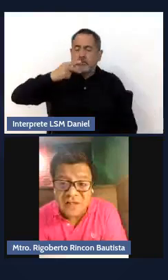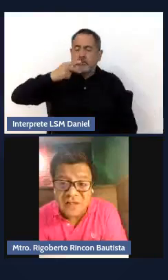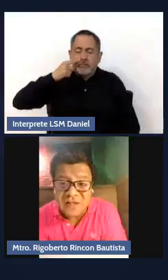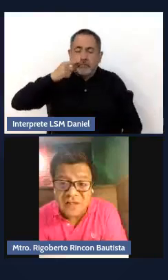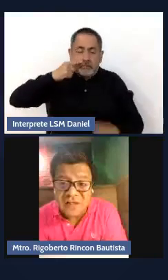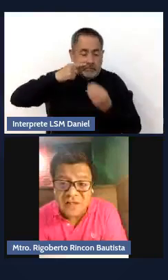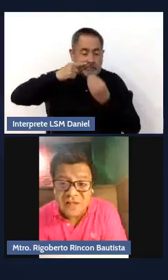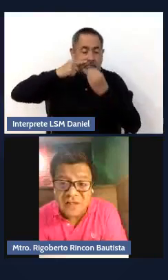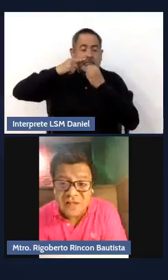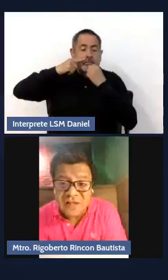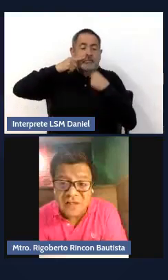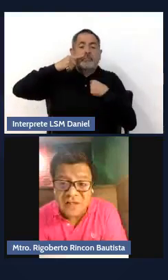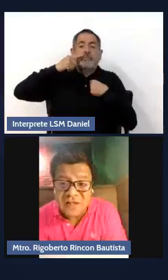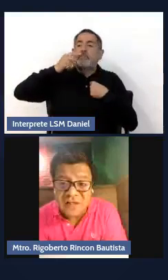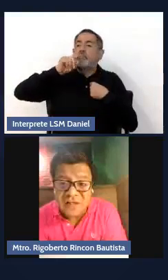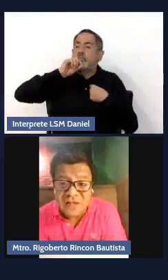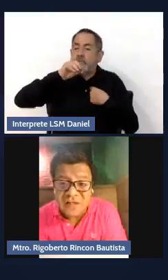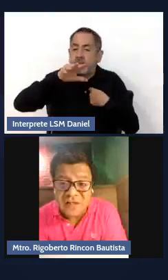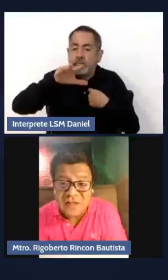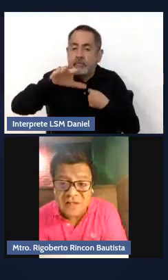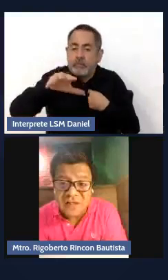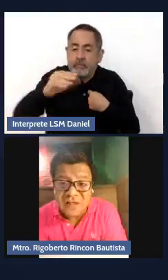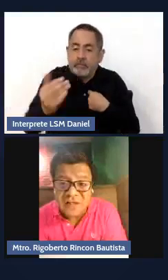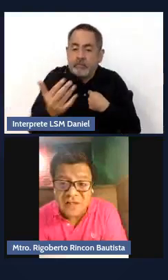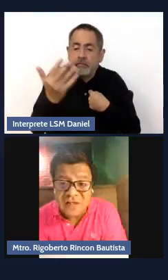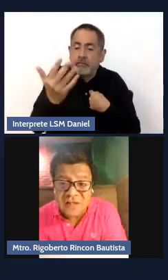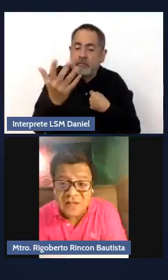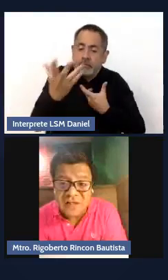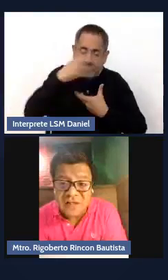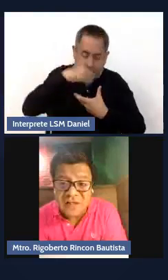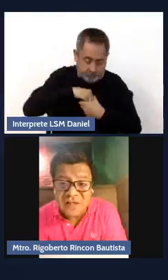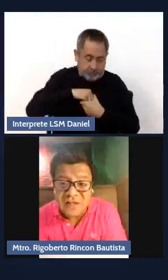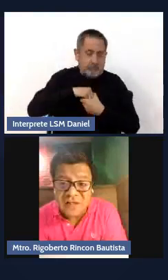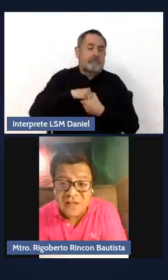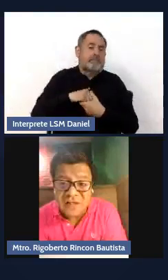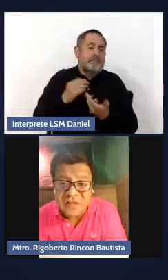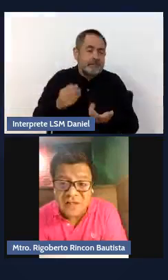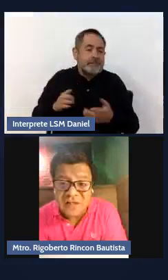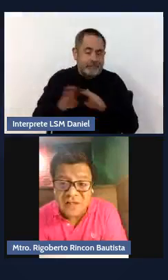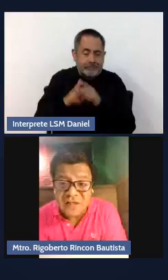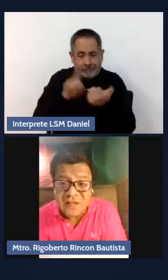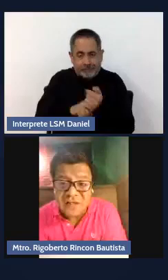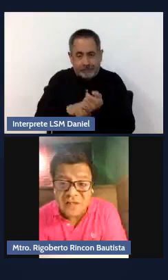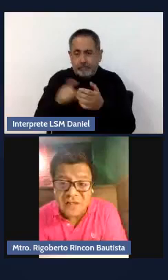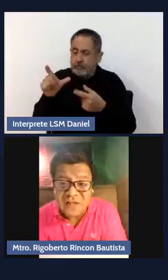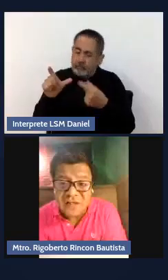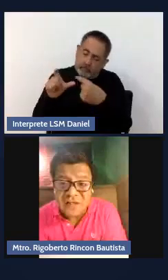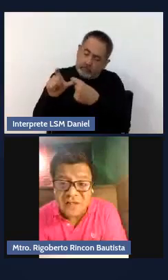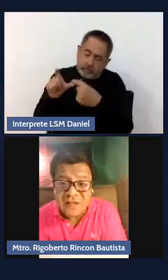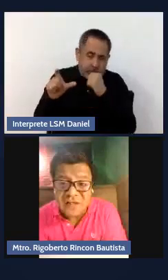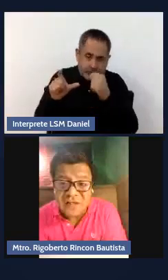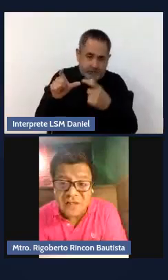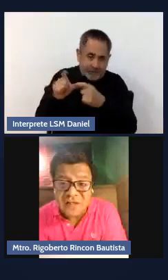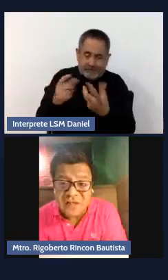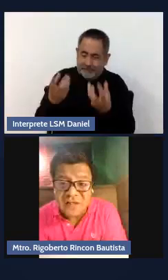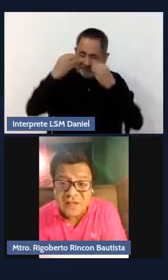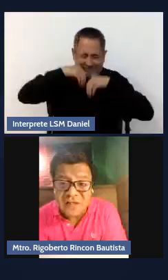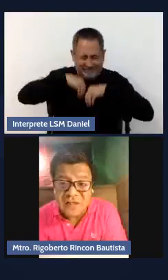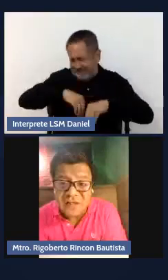que se desprende del cigarro encendido y no es filtrado, por lo que tiene gran cantidad de sustancias